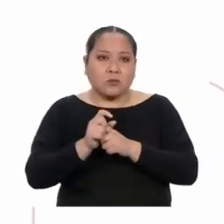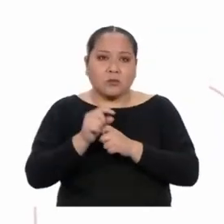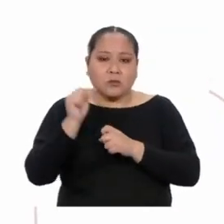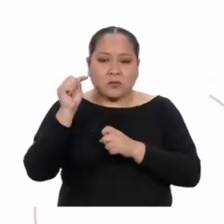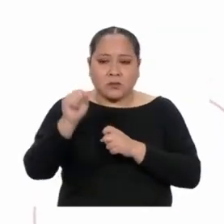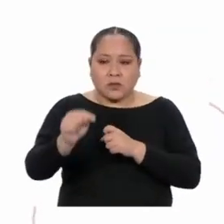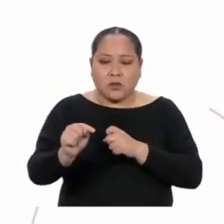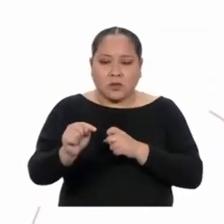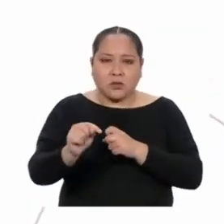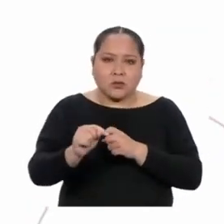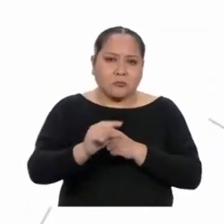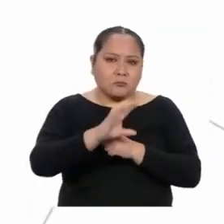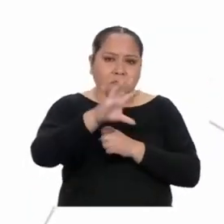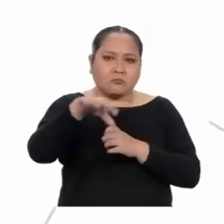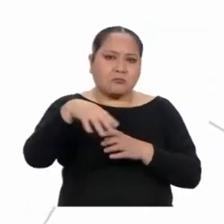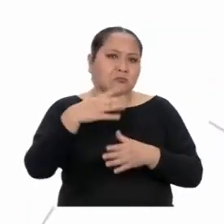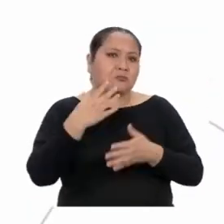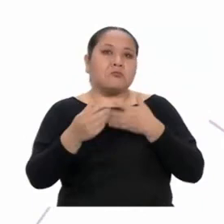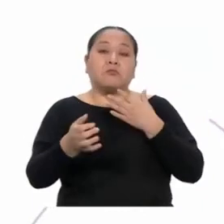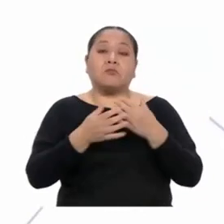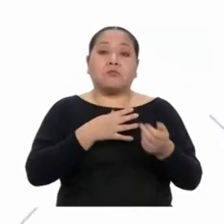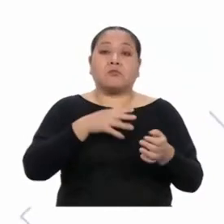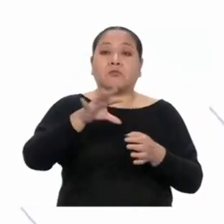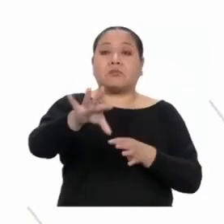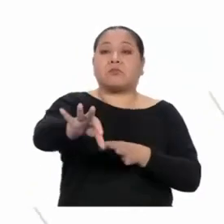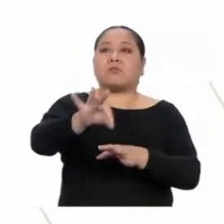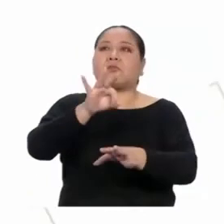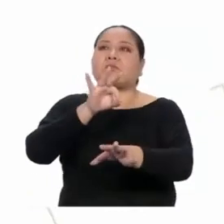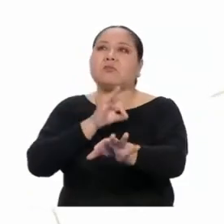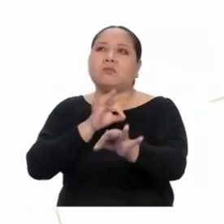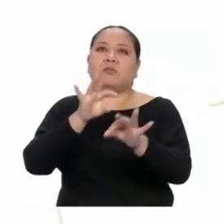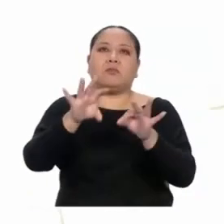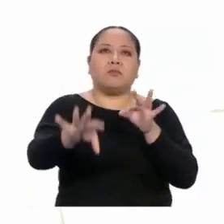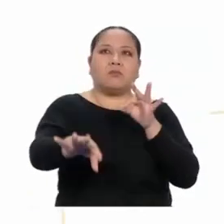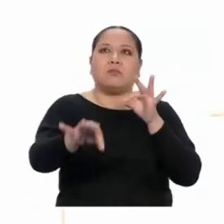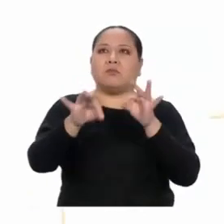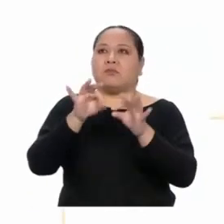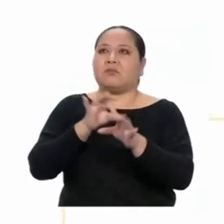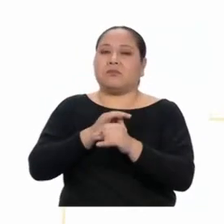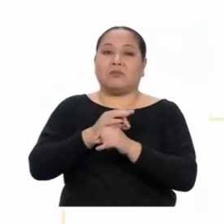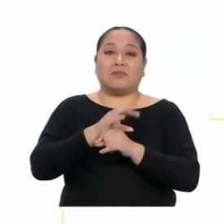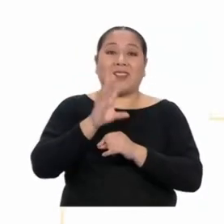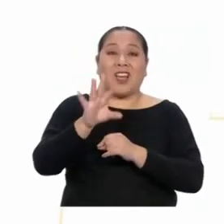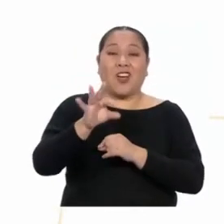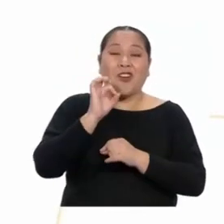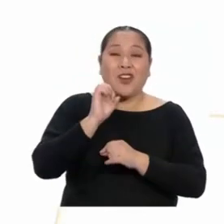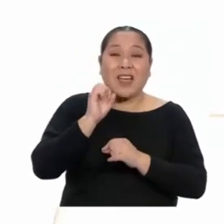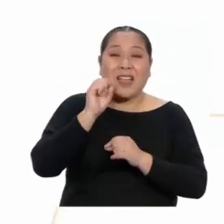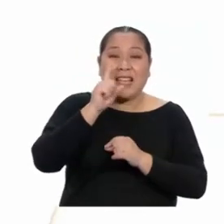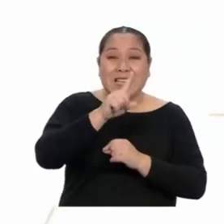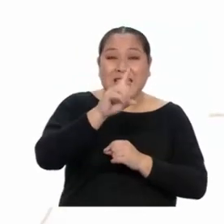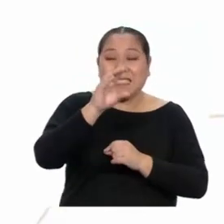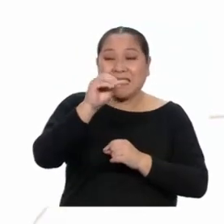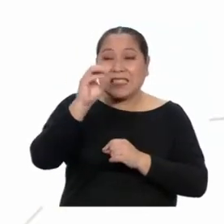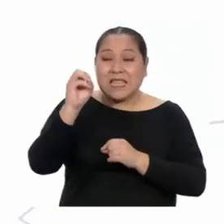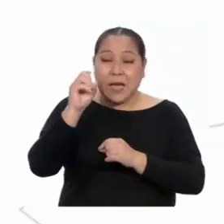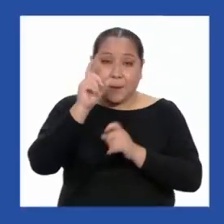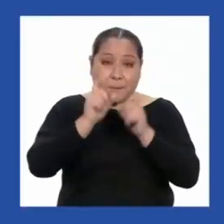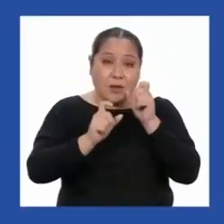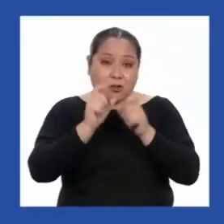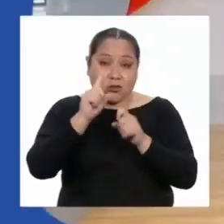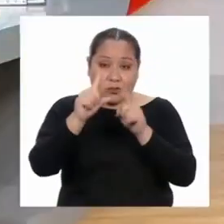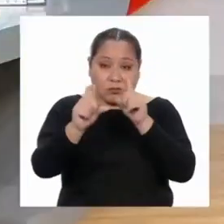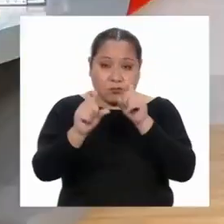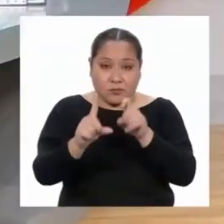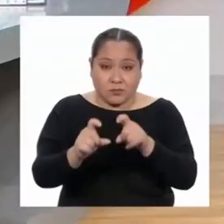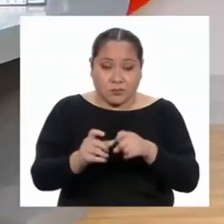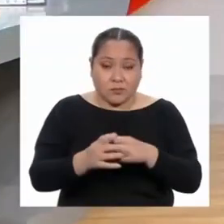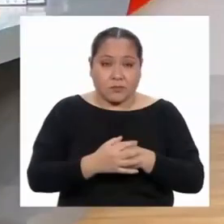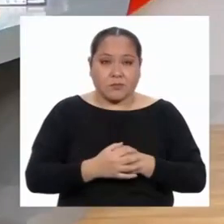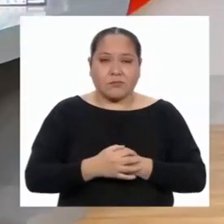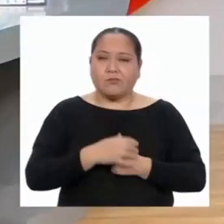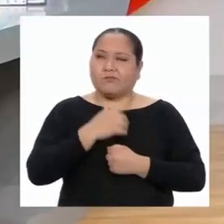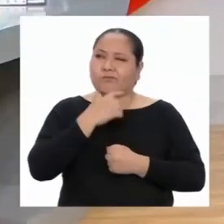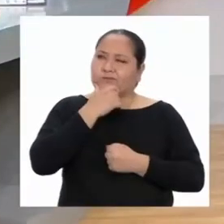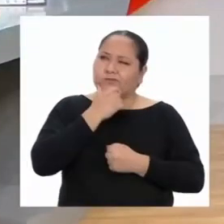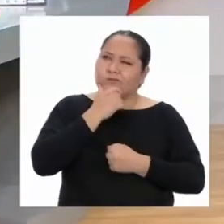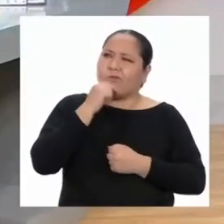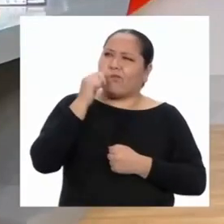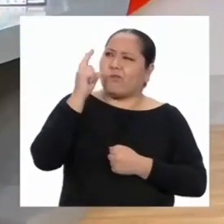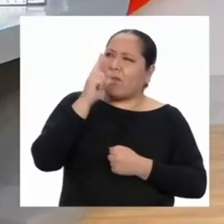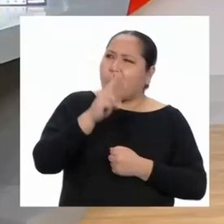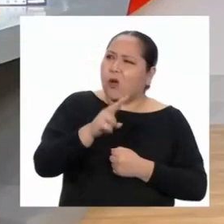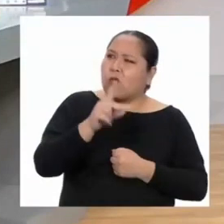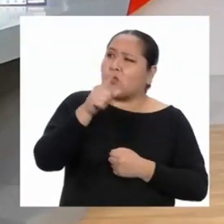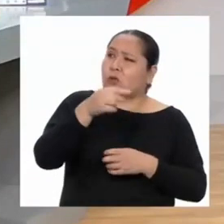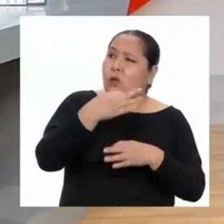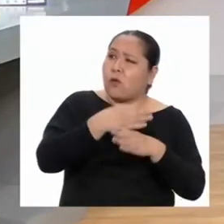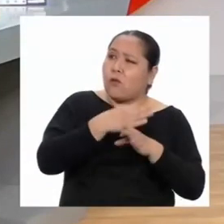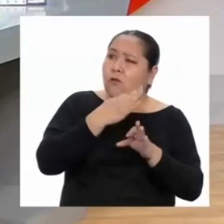través de un método aleatorio, debemos obtener los nombres de las 100 personas a las que entrevistaremos. Veo que es una